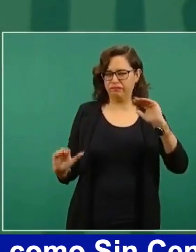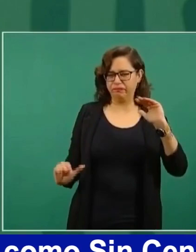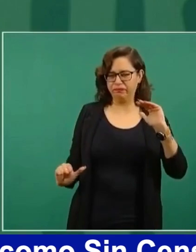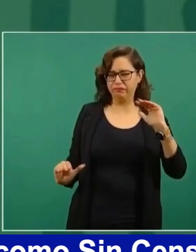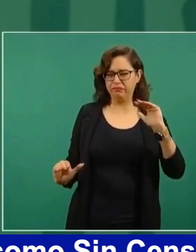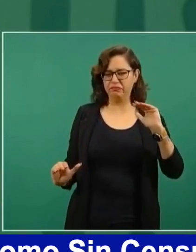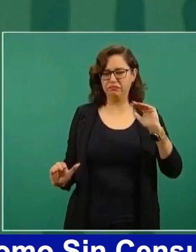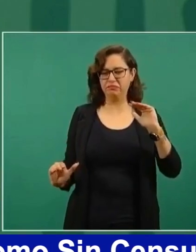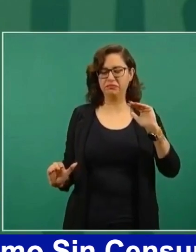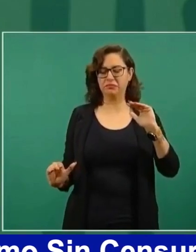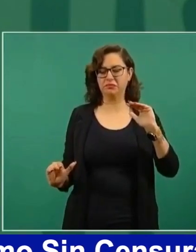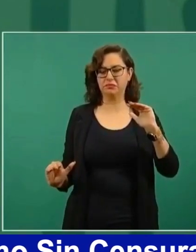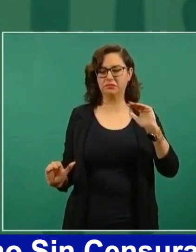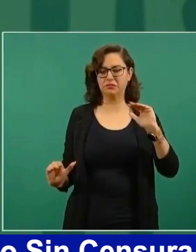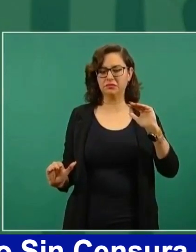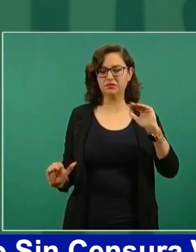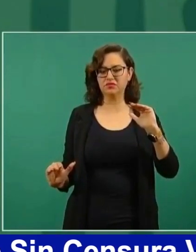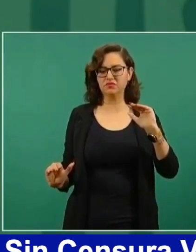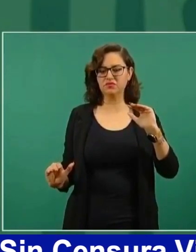produce